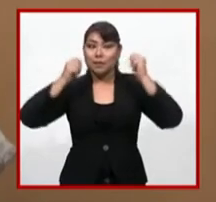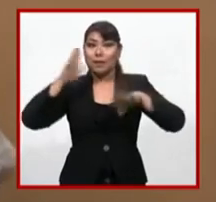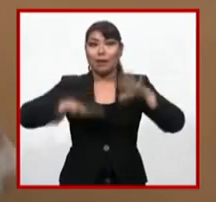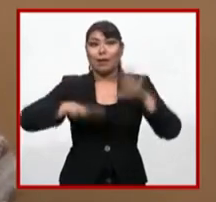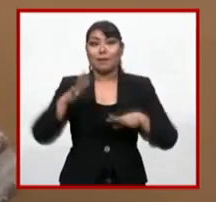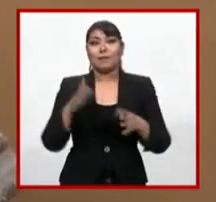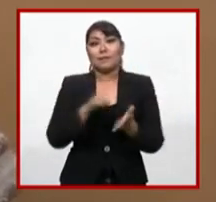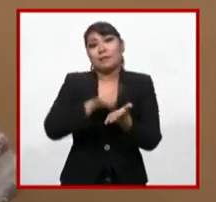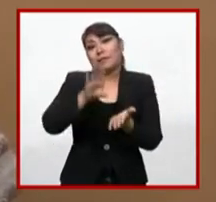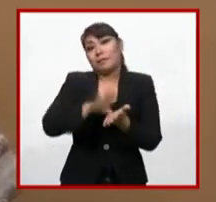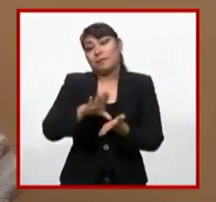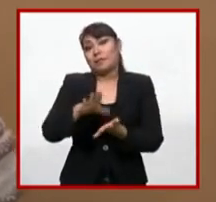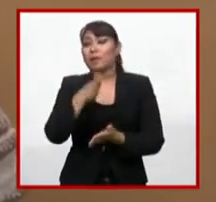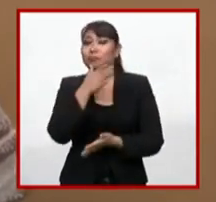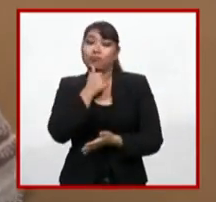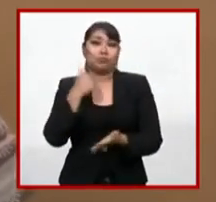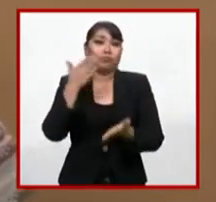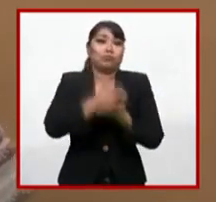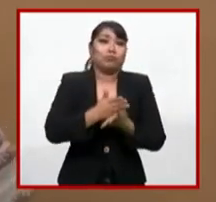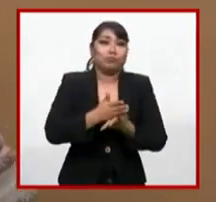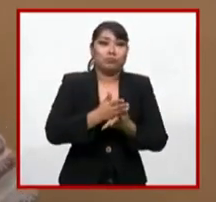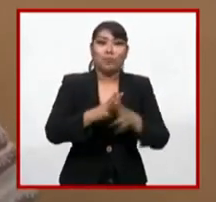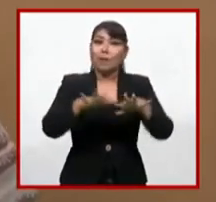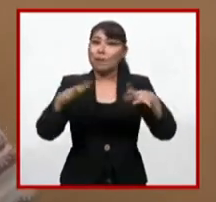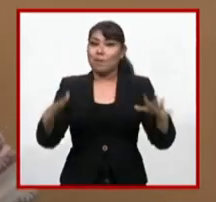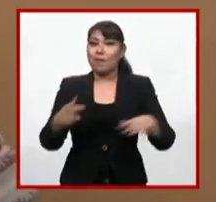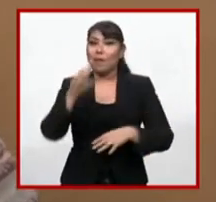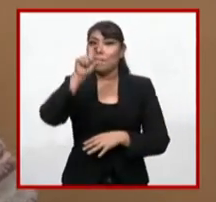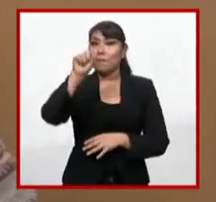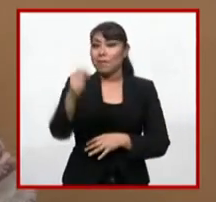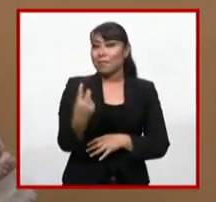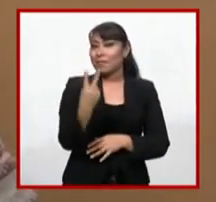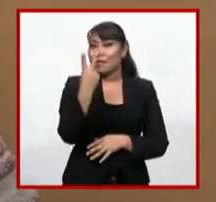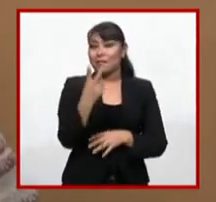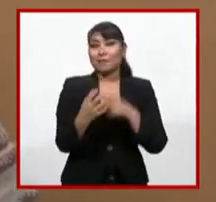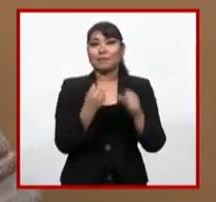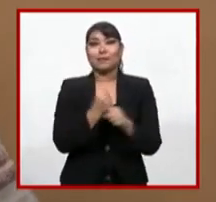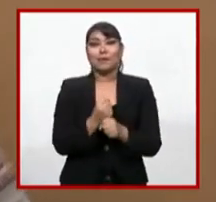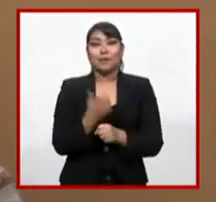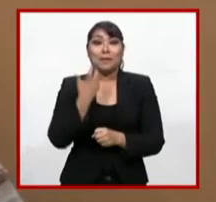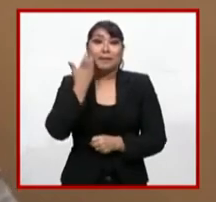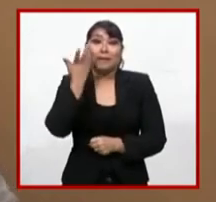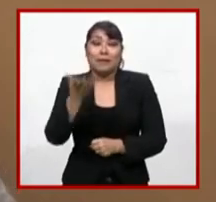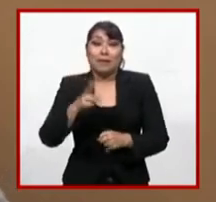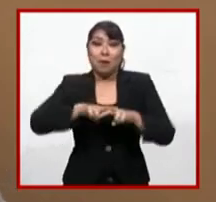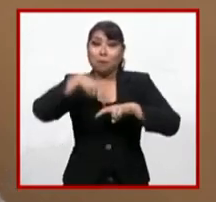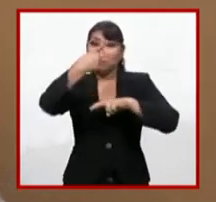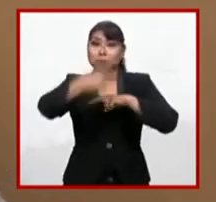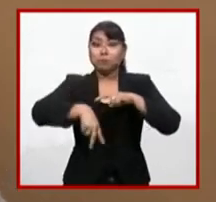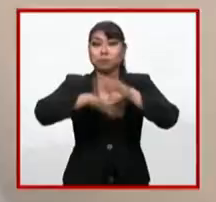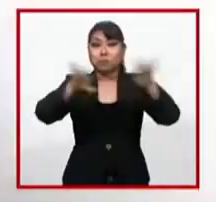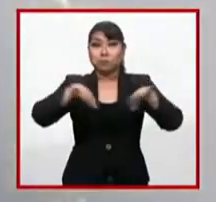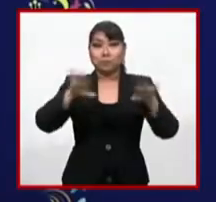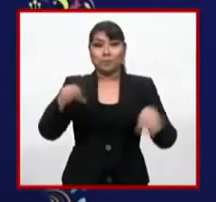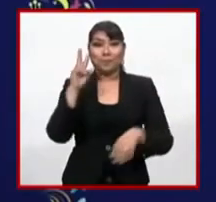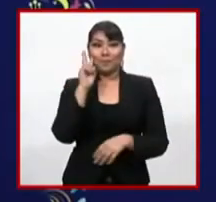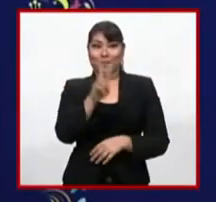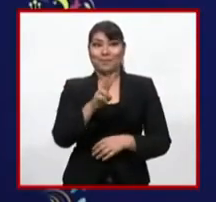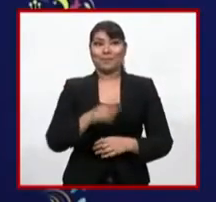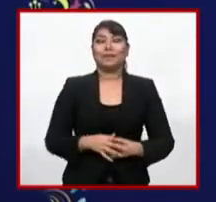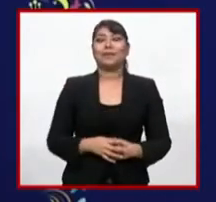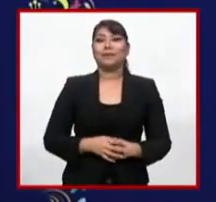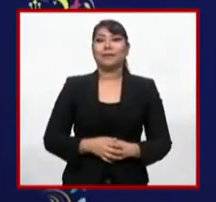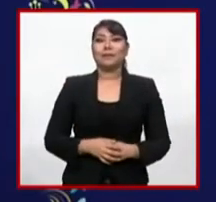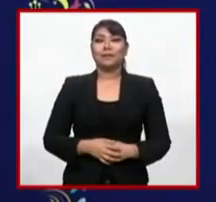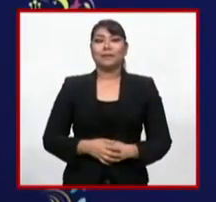mar. Personas como doña Carmelita, que hace 22 años deseaba nadar en el mar. Les comparto este video.